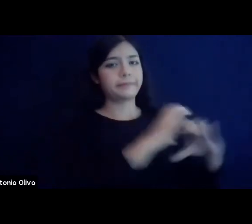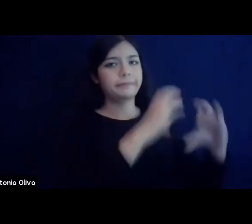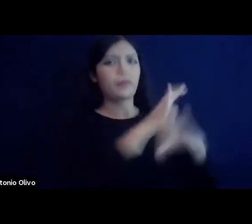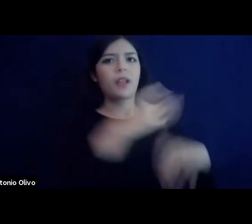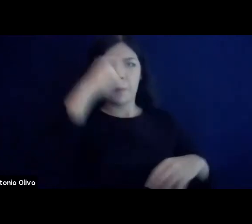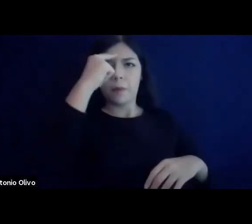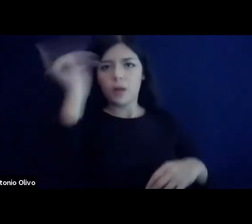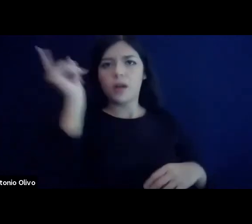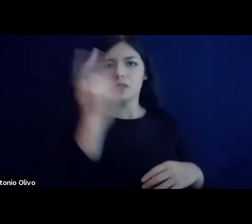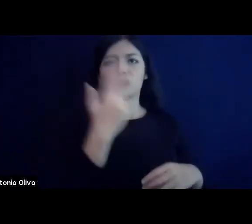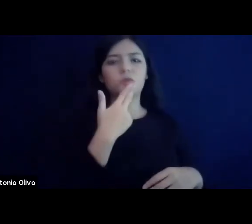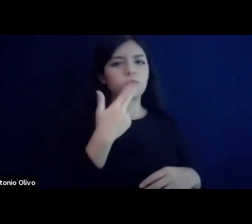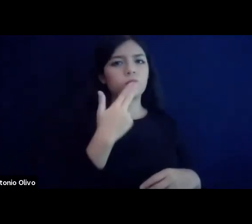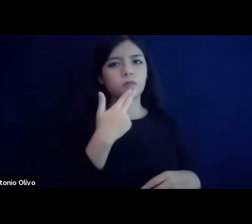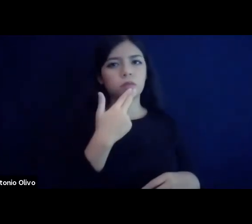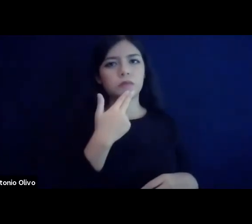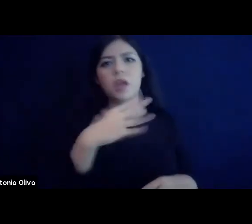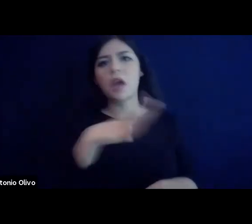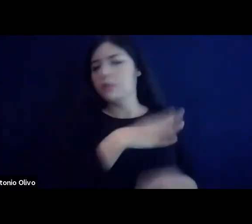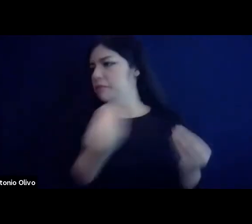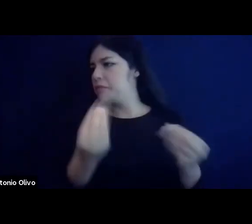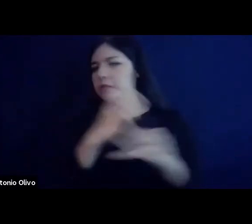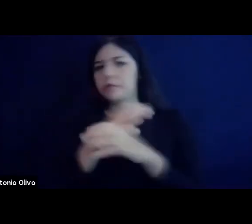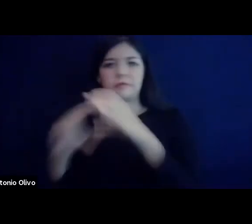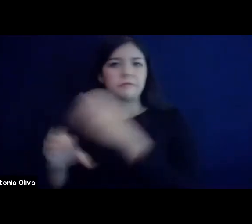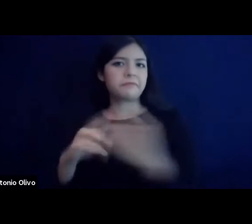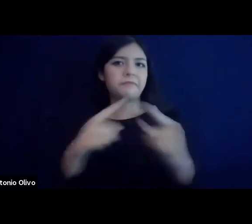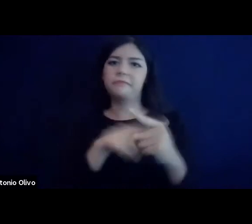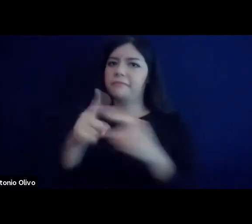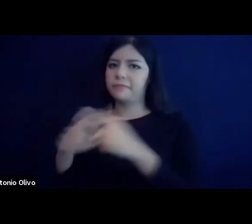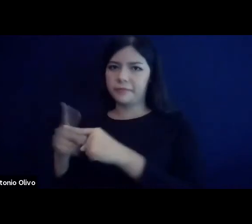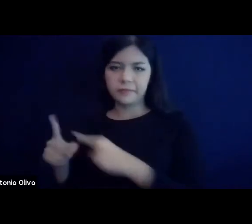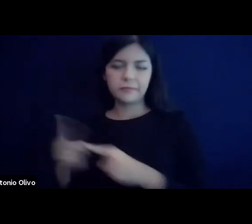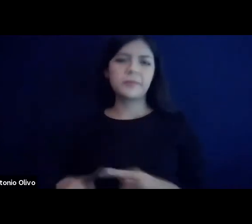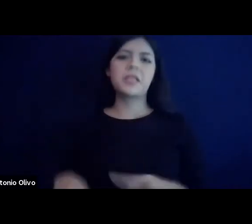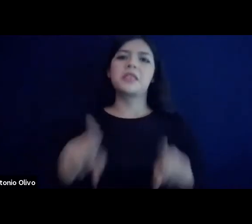faciliten también mi trabajo. Por ejemplo,